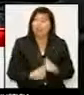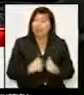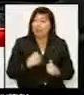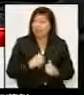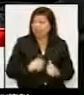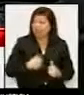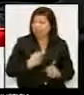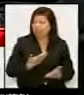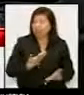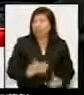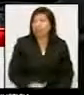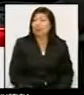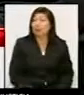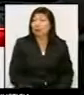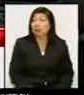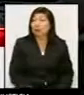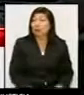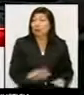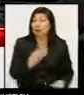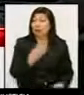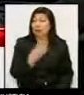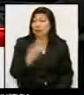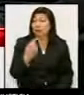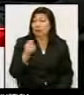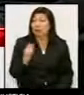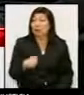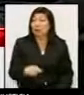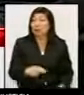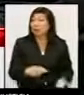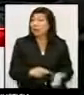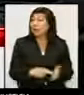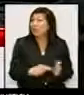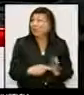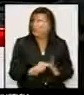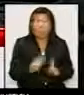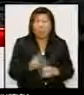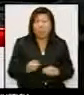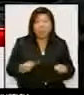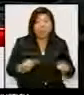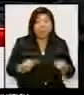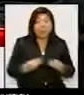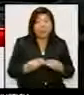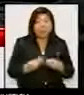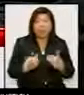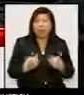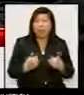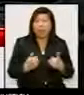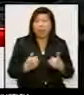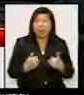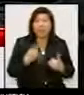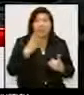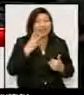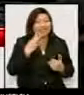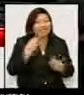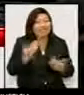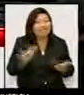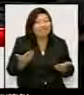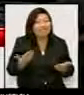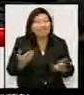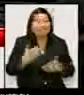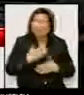satisfacción de aproximadamente el 94%. Eso significaba que el que iba a Machu Picchu tenía una experiencia